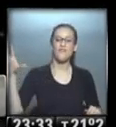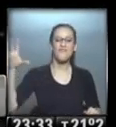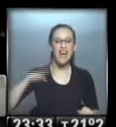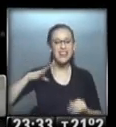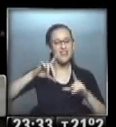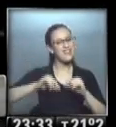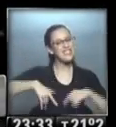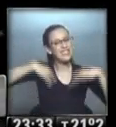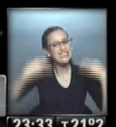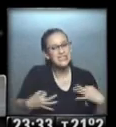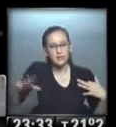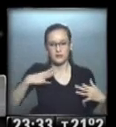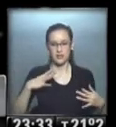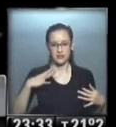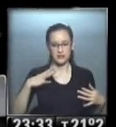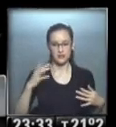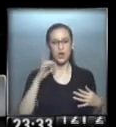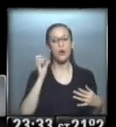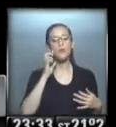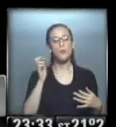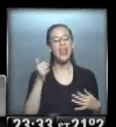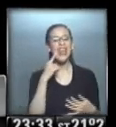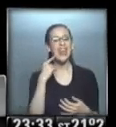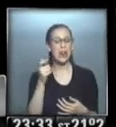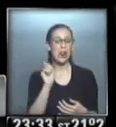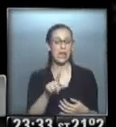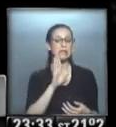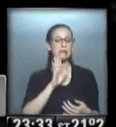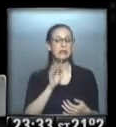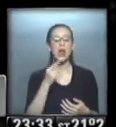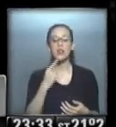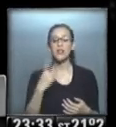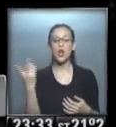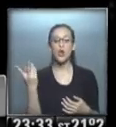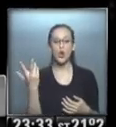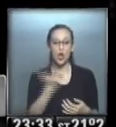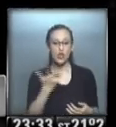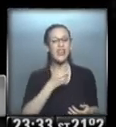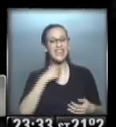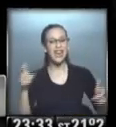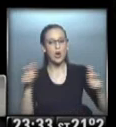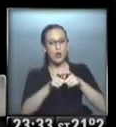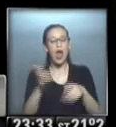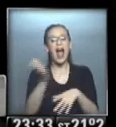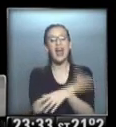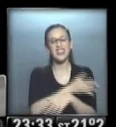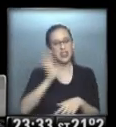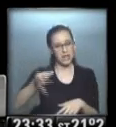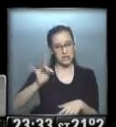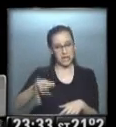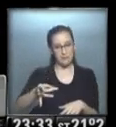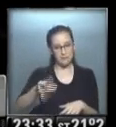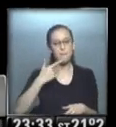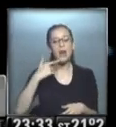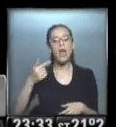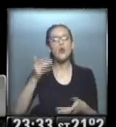una fecha concreta. Según Brahimi, las tres partes esperan que el encuentro se pueda llevar a cabo antes de fin de año y fijaron una nueva